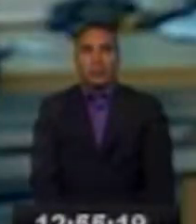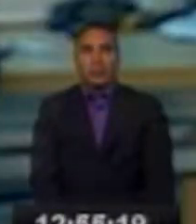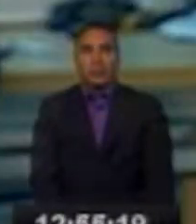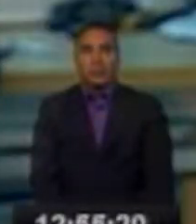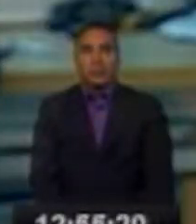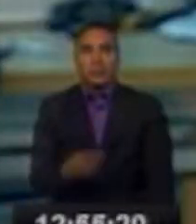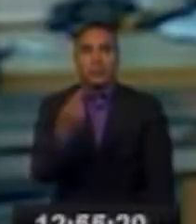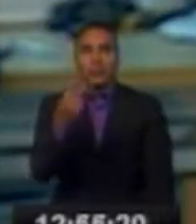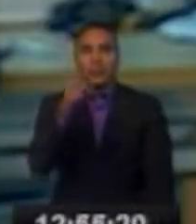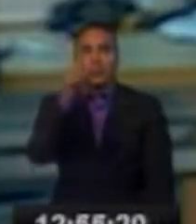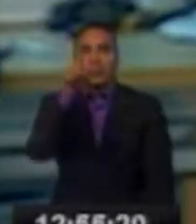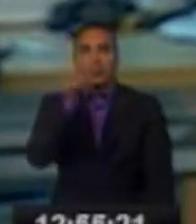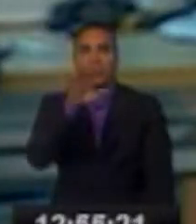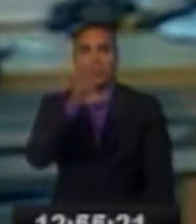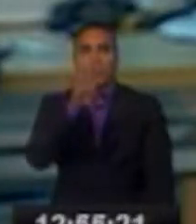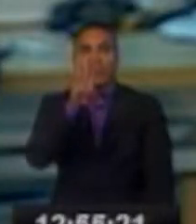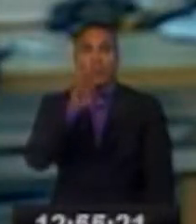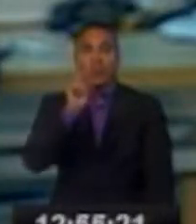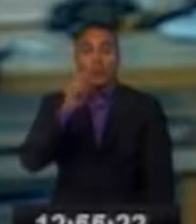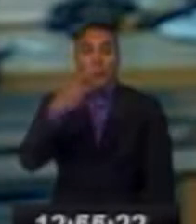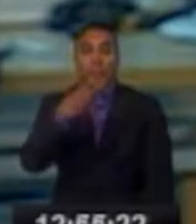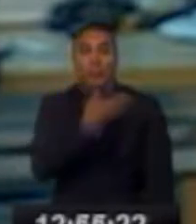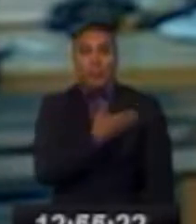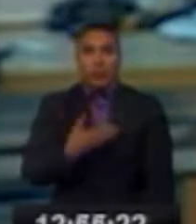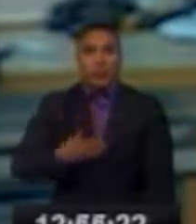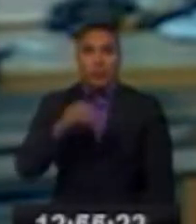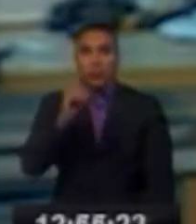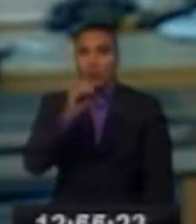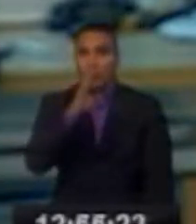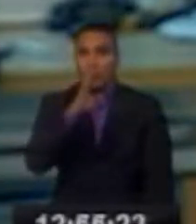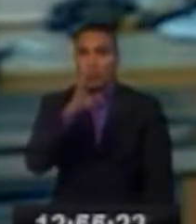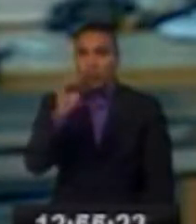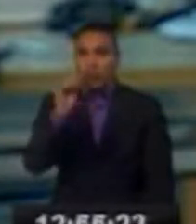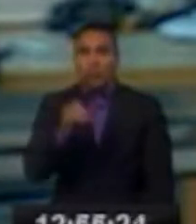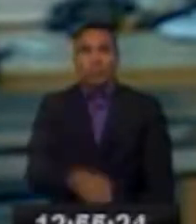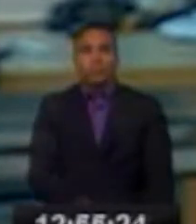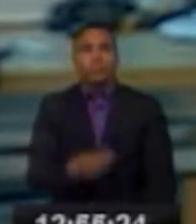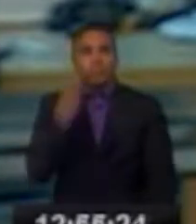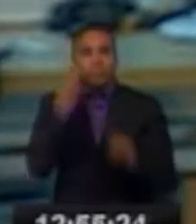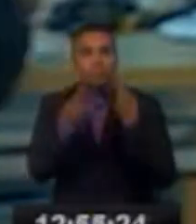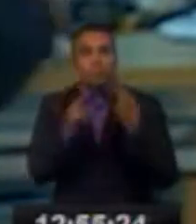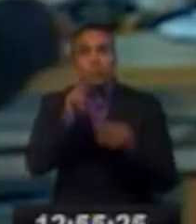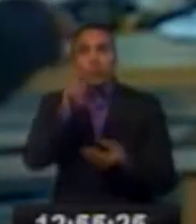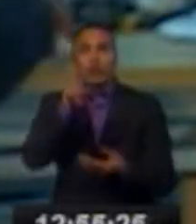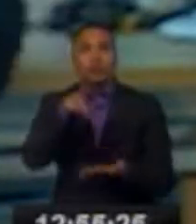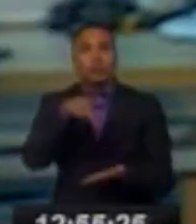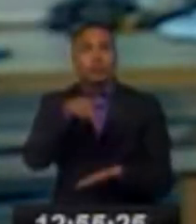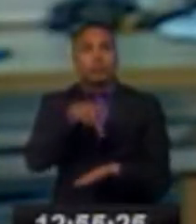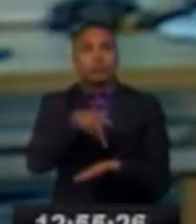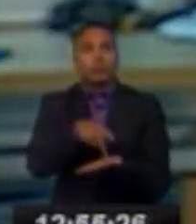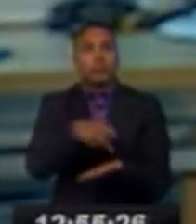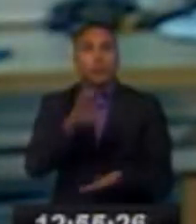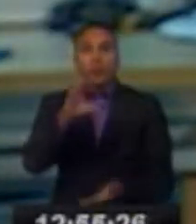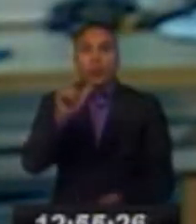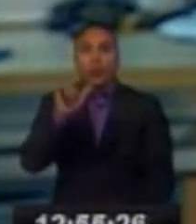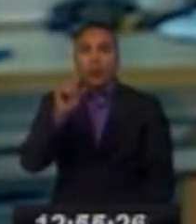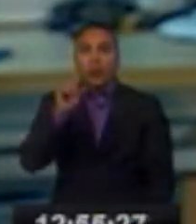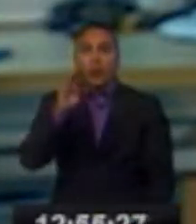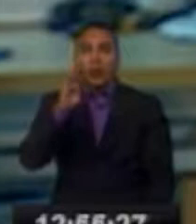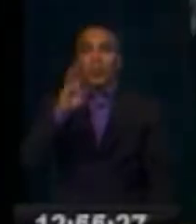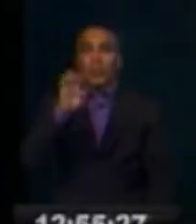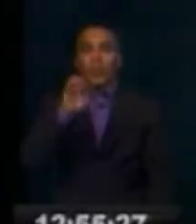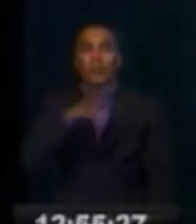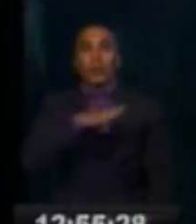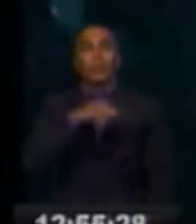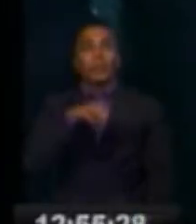Son las 12:54. El vicepresidente Otto Sonnenholzer visitó dos parroquias del cantón Cayambe en la provincia de Pichincha